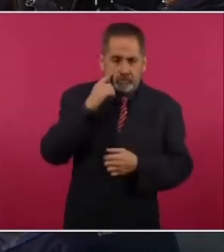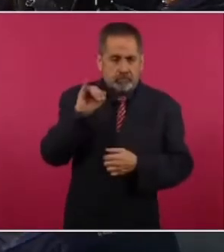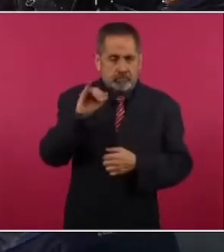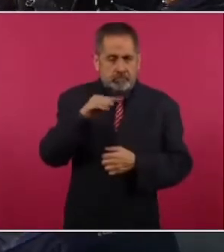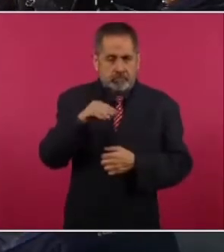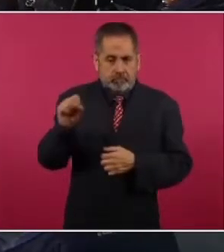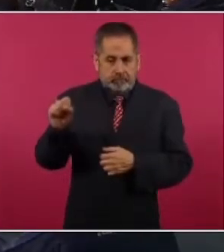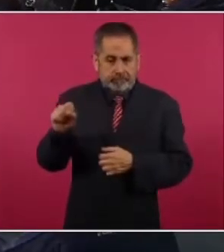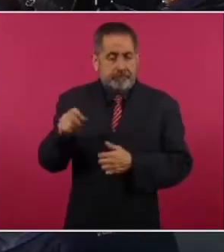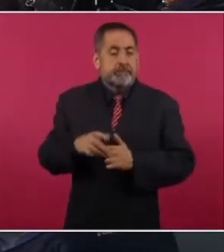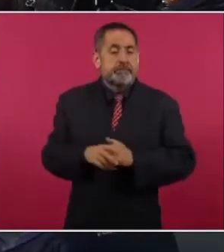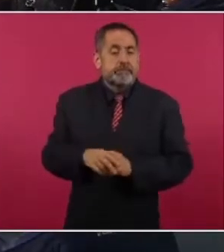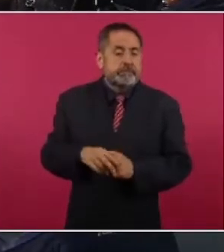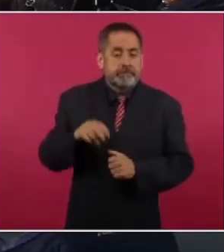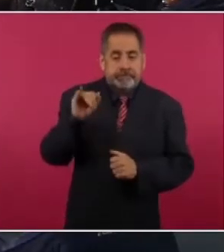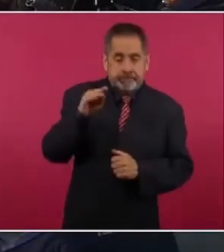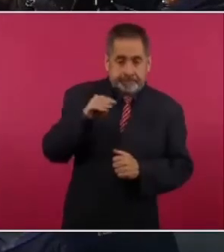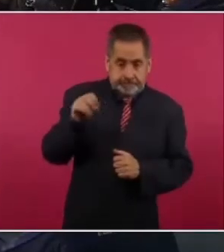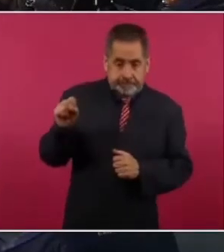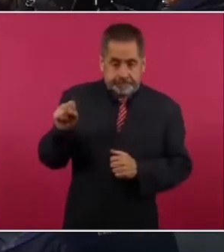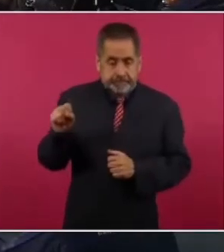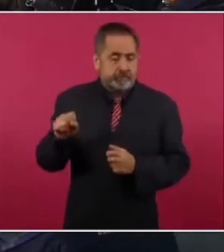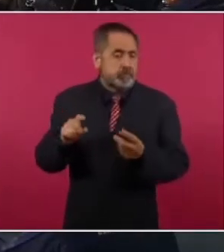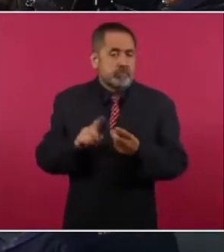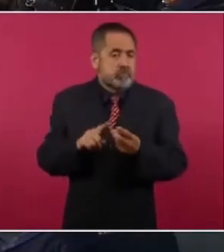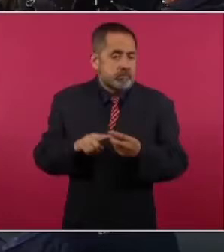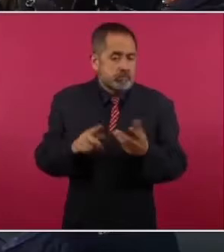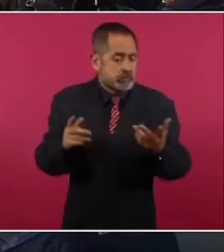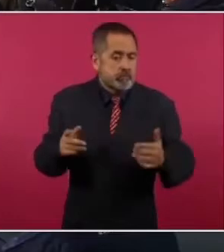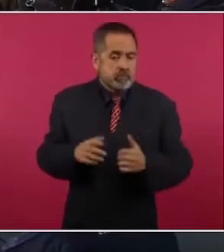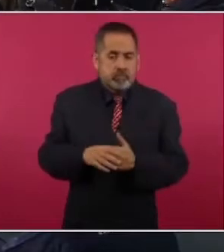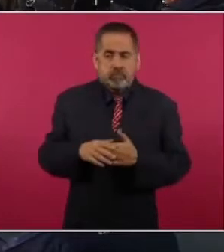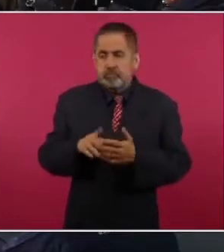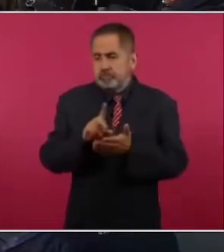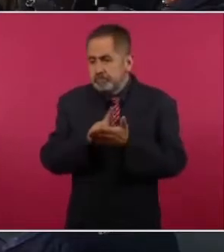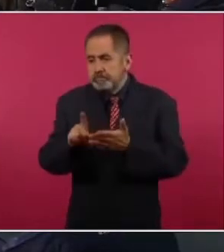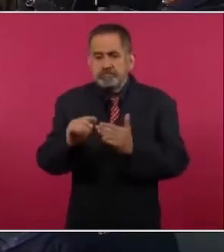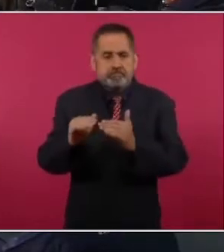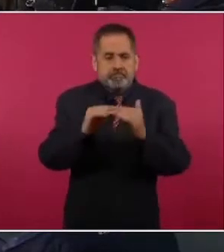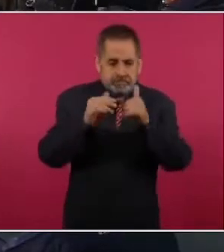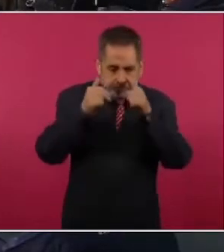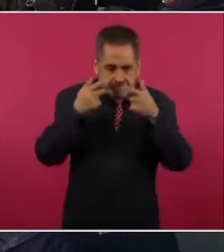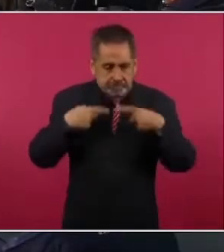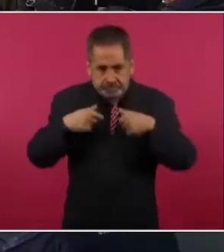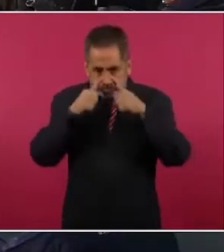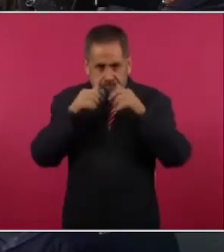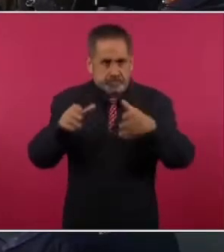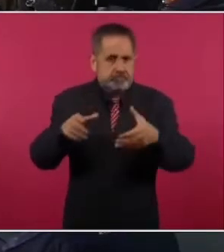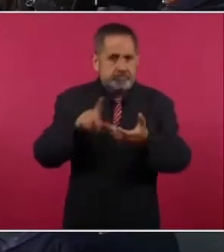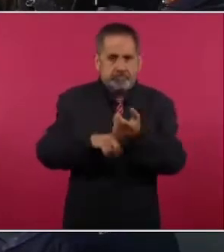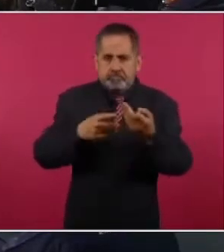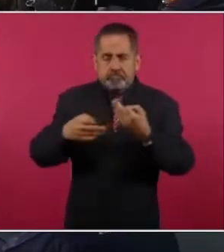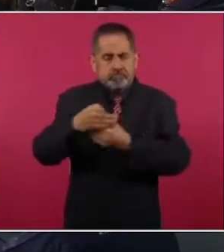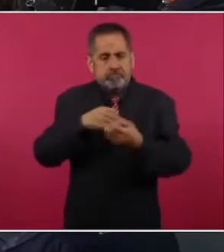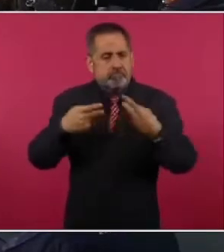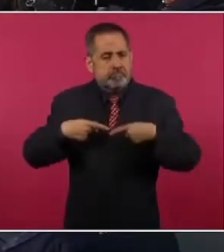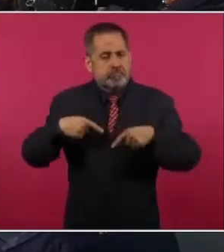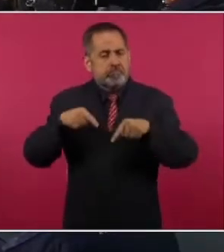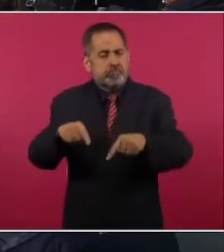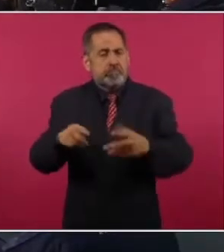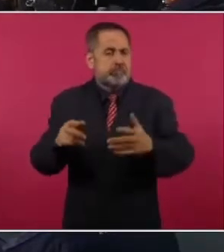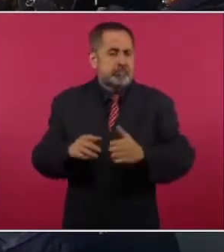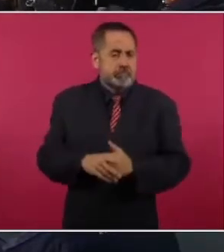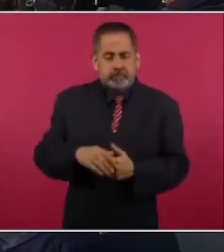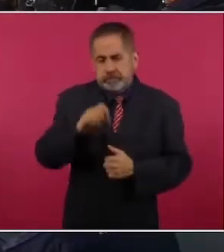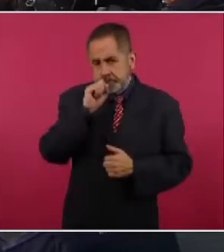ordinario, el IMSS está presente en donde hay derechohabientes, personas aseguradas, trabajadores asegurados y sus beneficiarios.